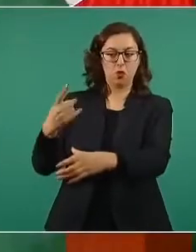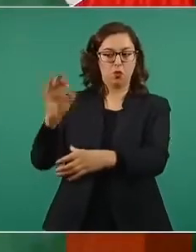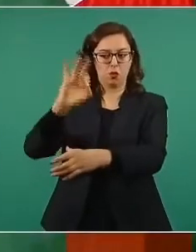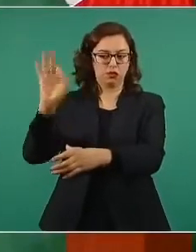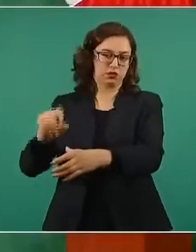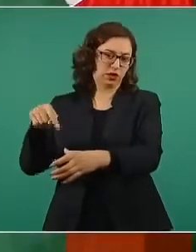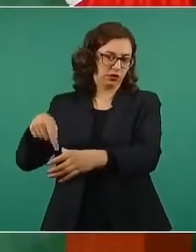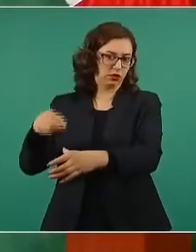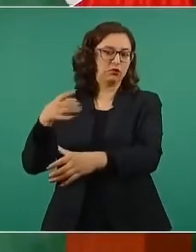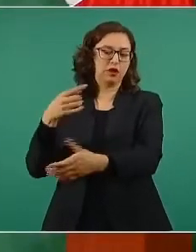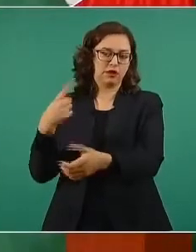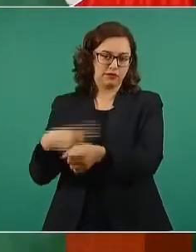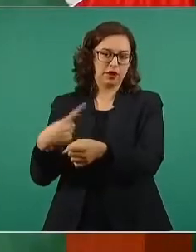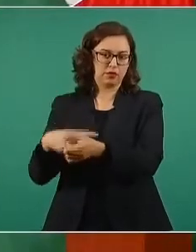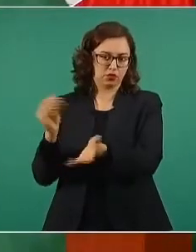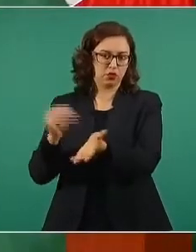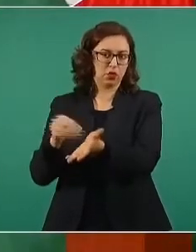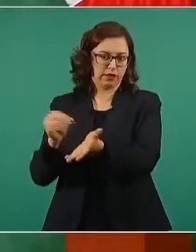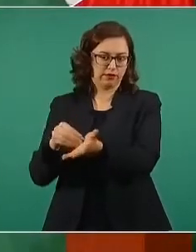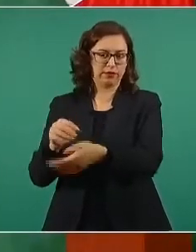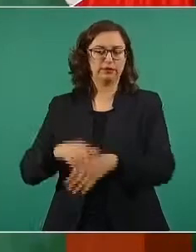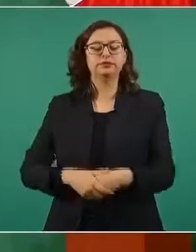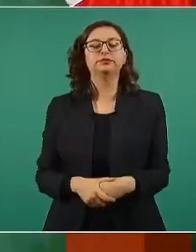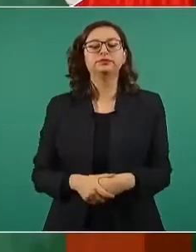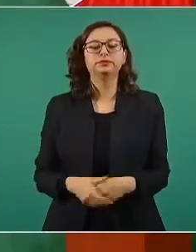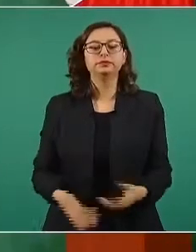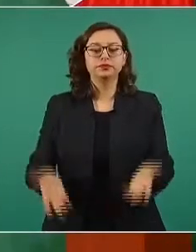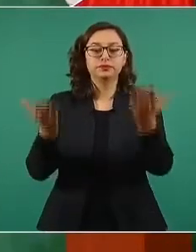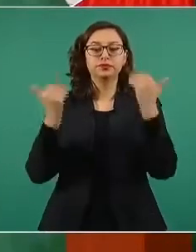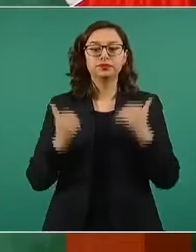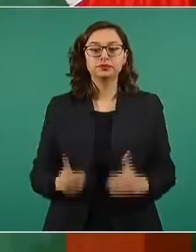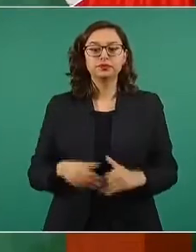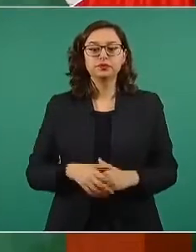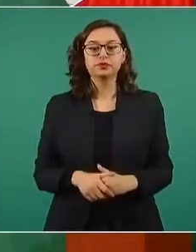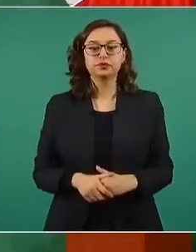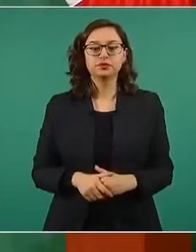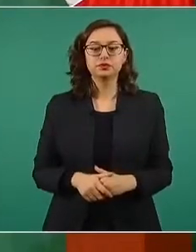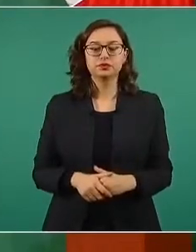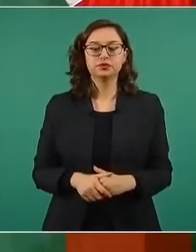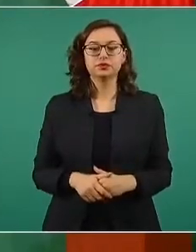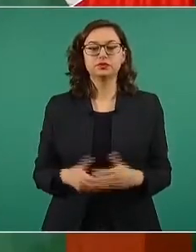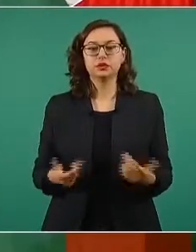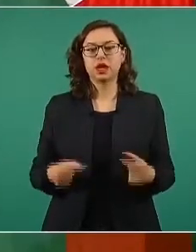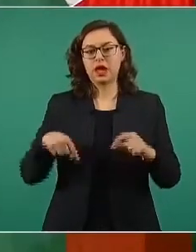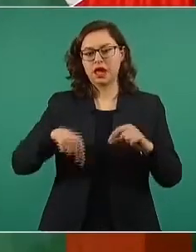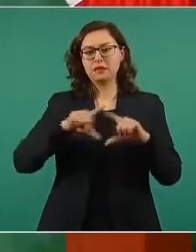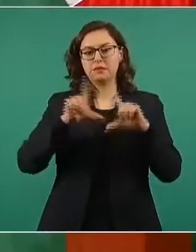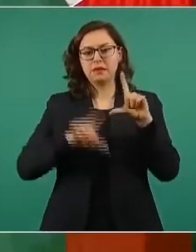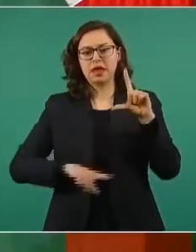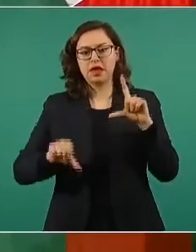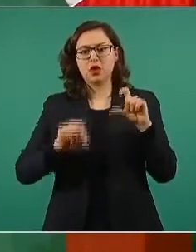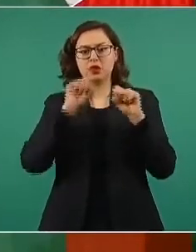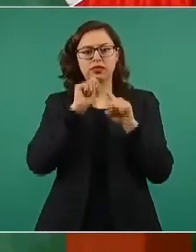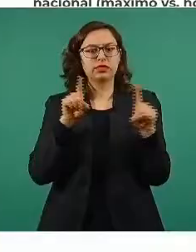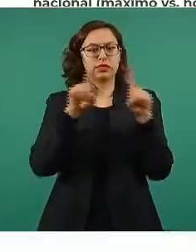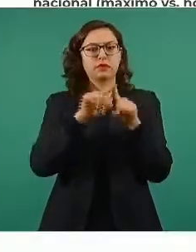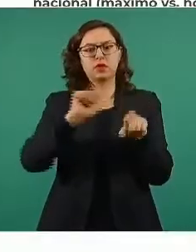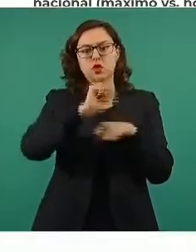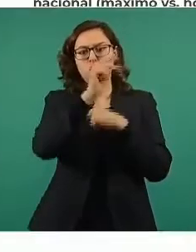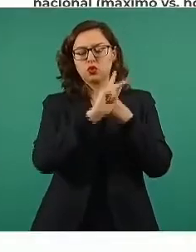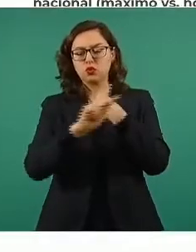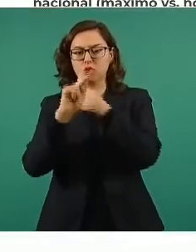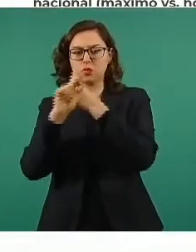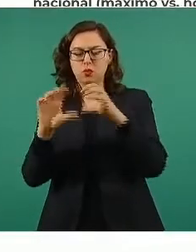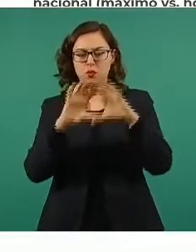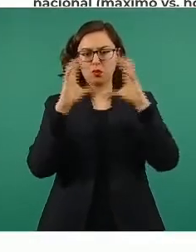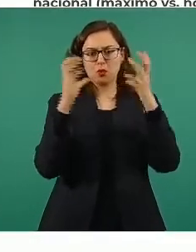Uno de los elementos que es notorio, no solamente en México, sino en el mundo, pero en México